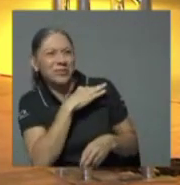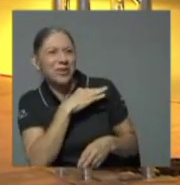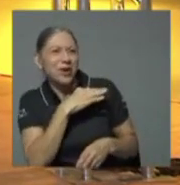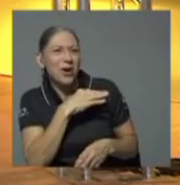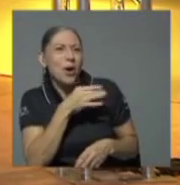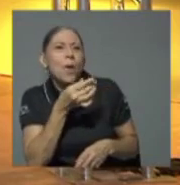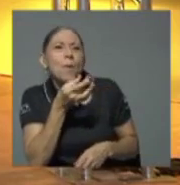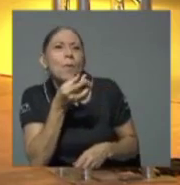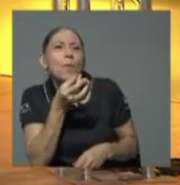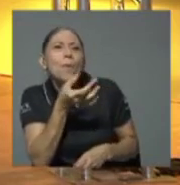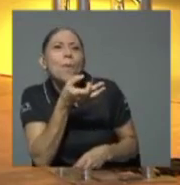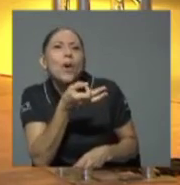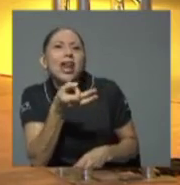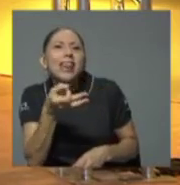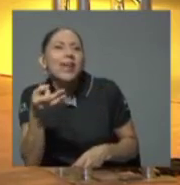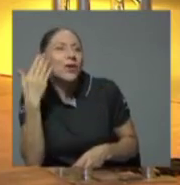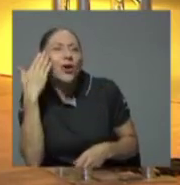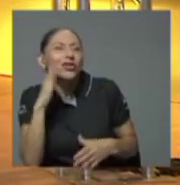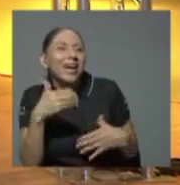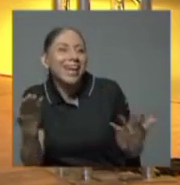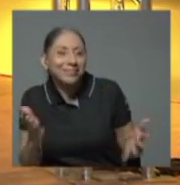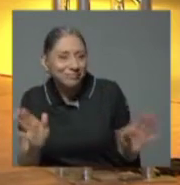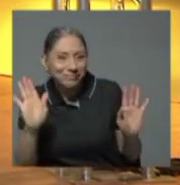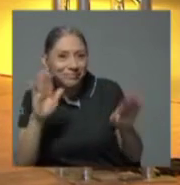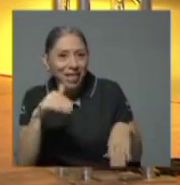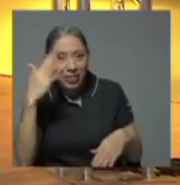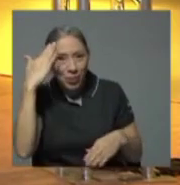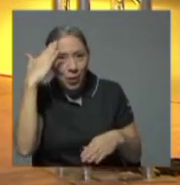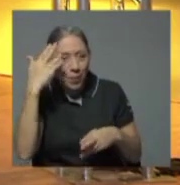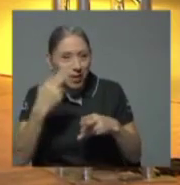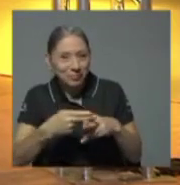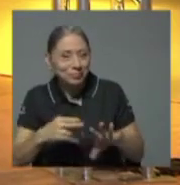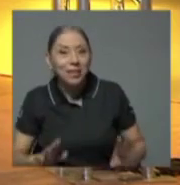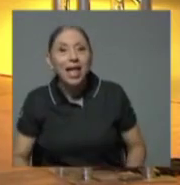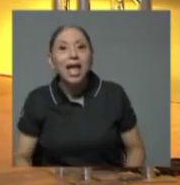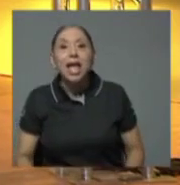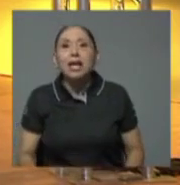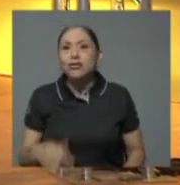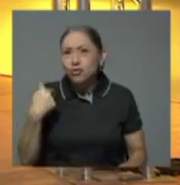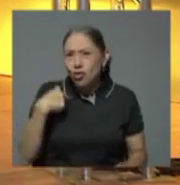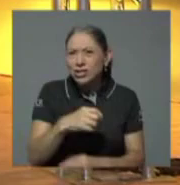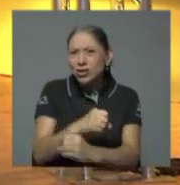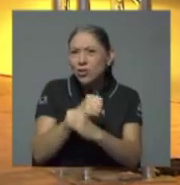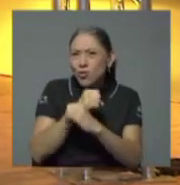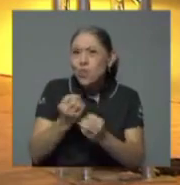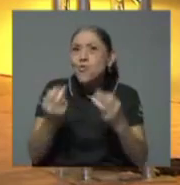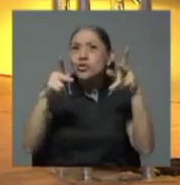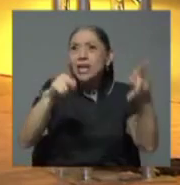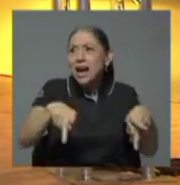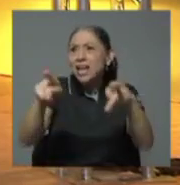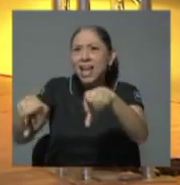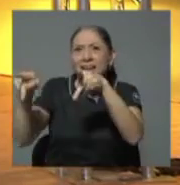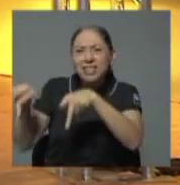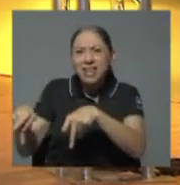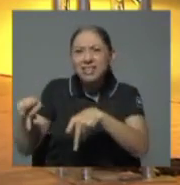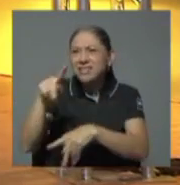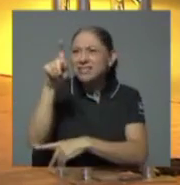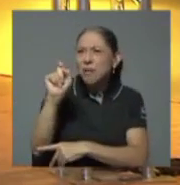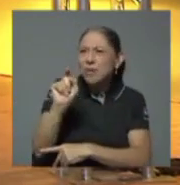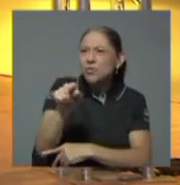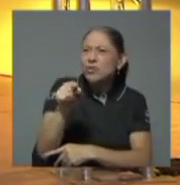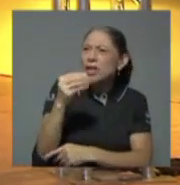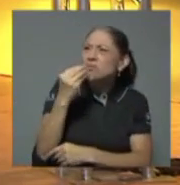sé qué. Estoy seguro que muchas gentes también se están preguntando qué quiere decir eso.